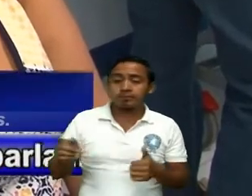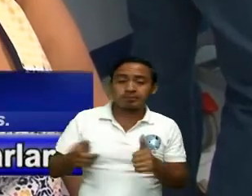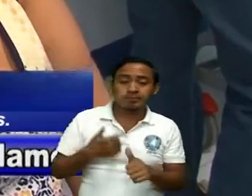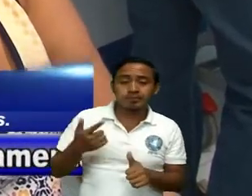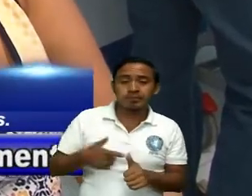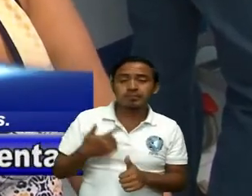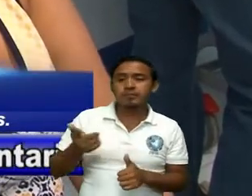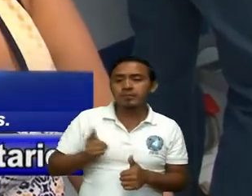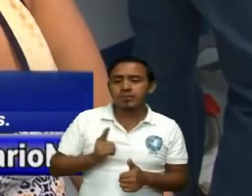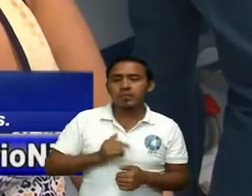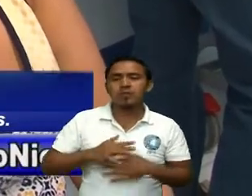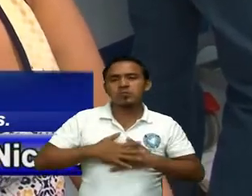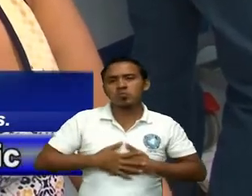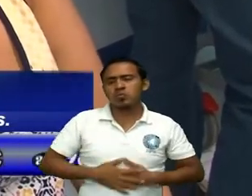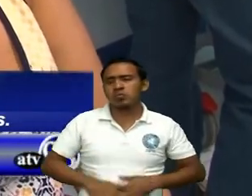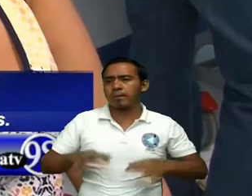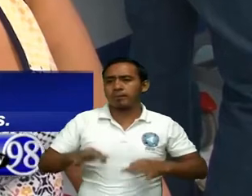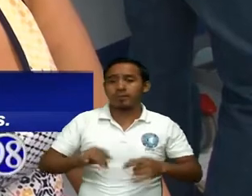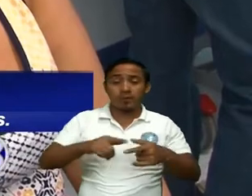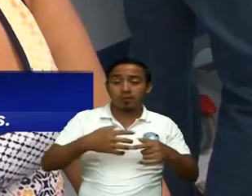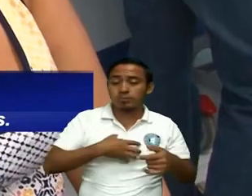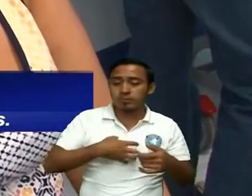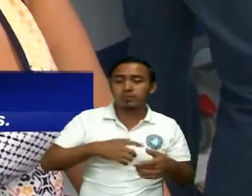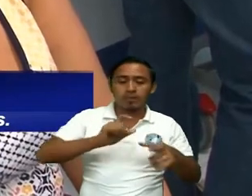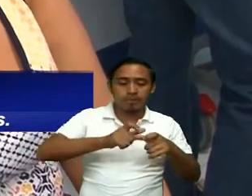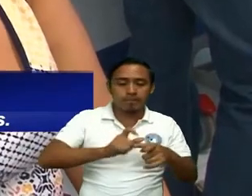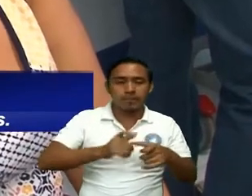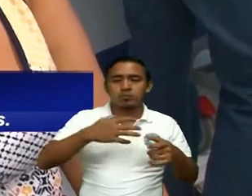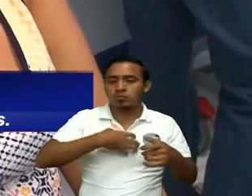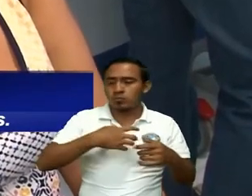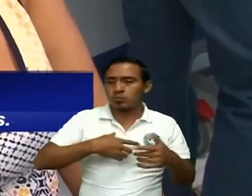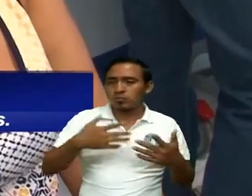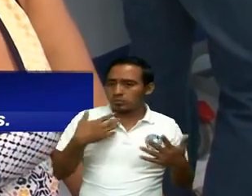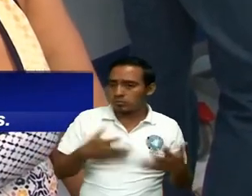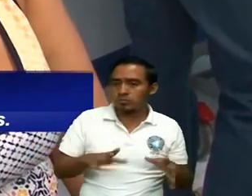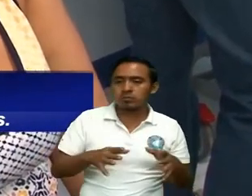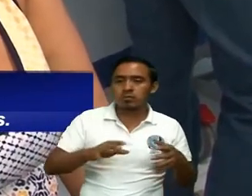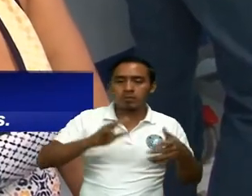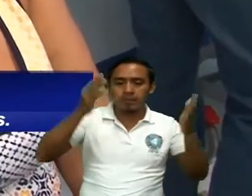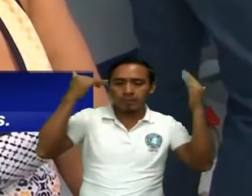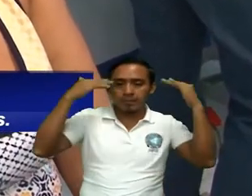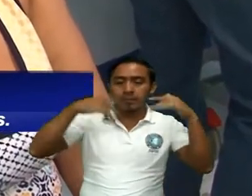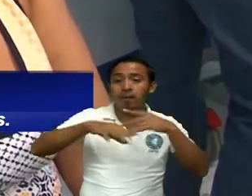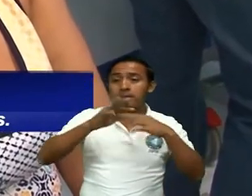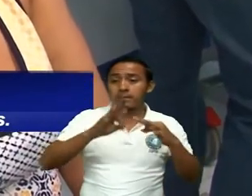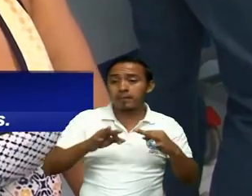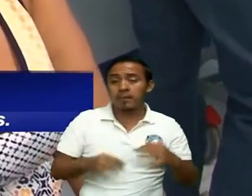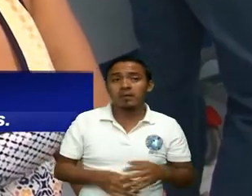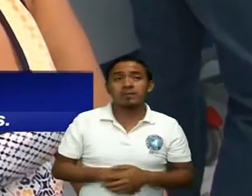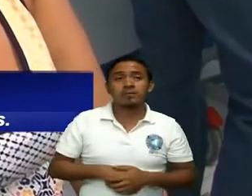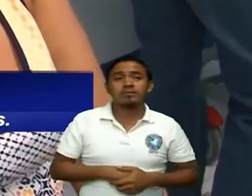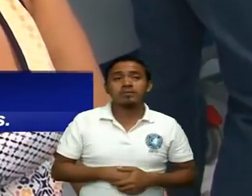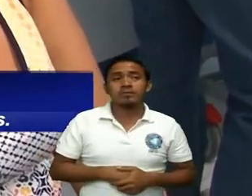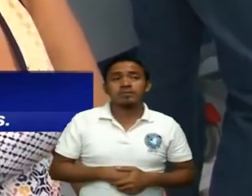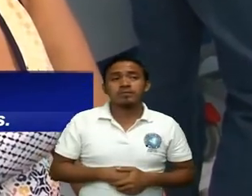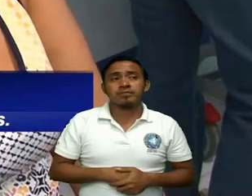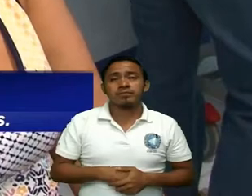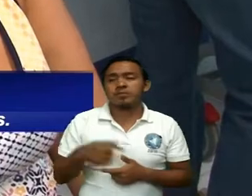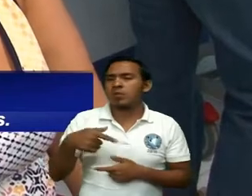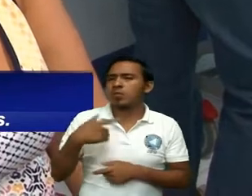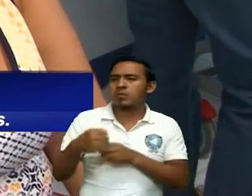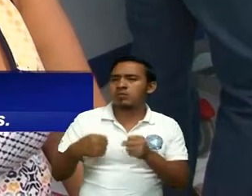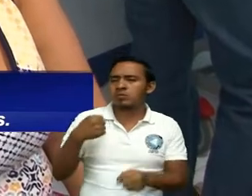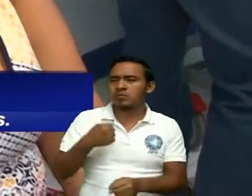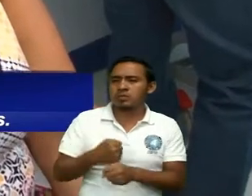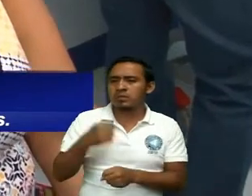ya hay comodidad, hay baño, hay inodoro y está más presentable. ¿Hace cuántos años